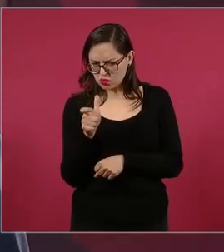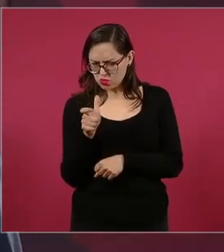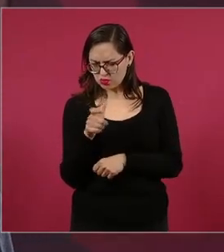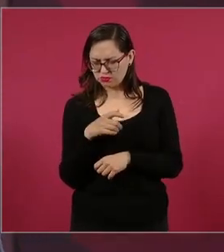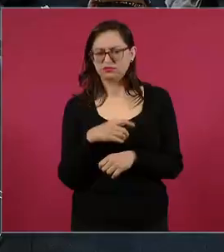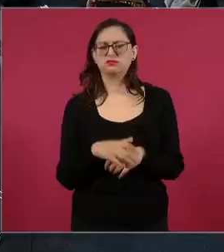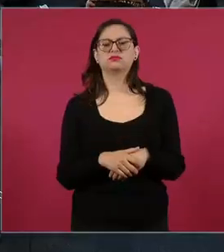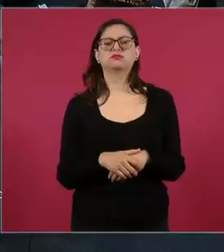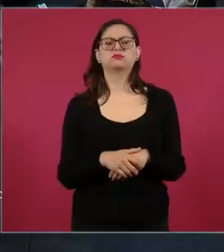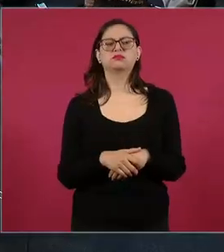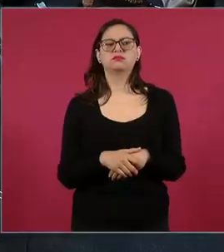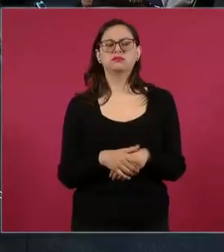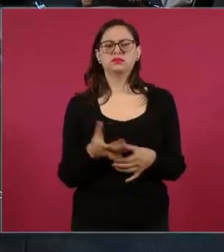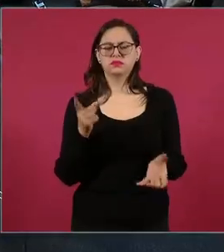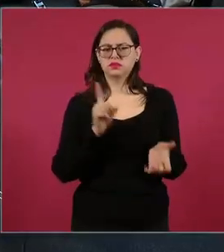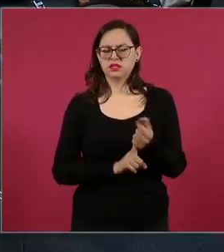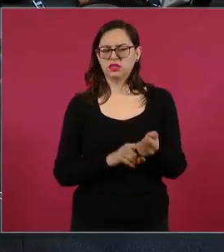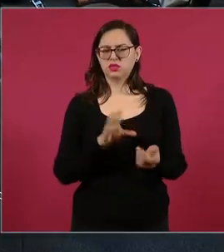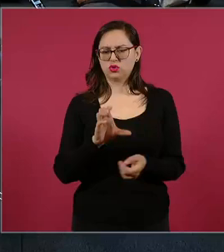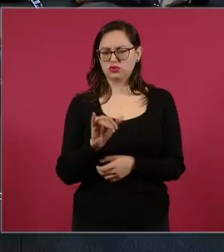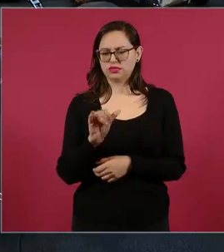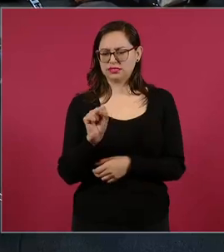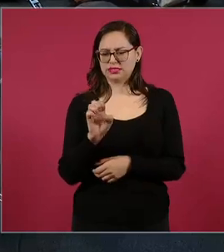trabajaba en el CISEN,